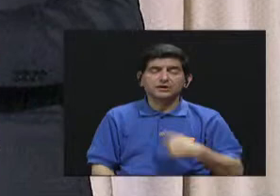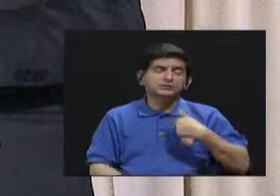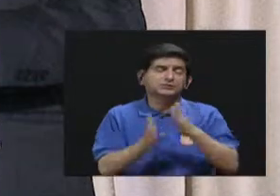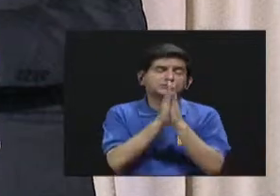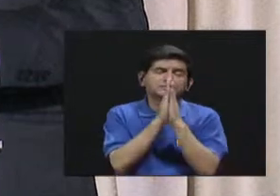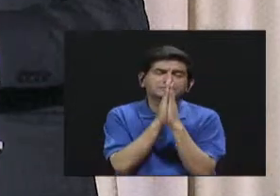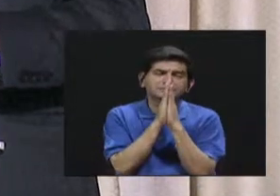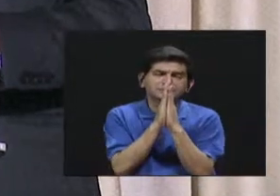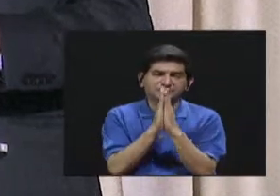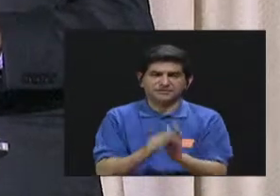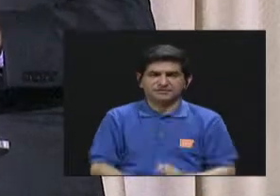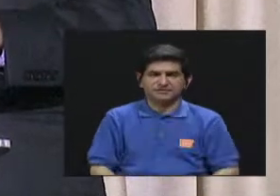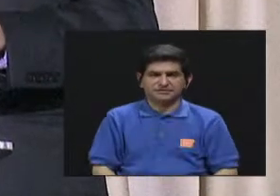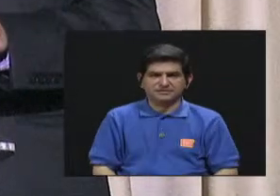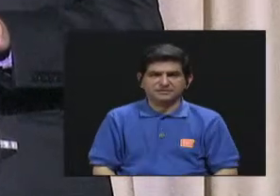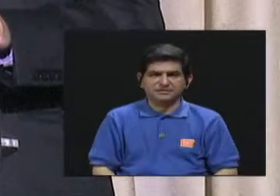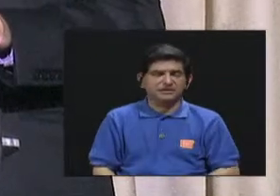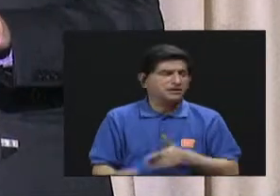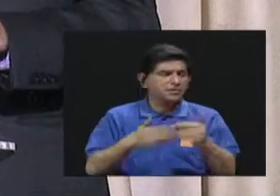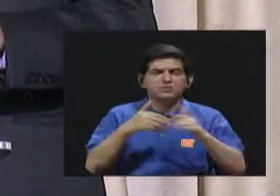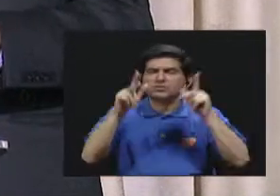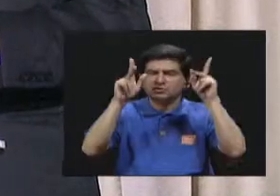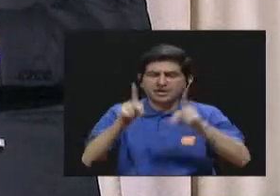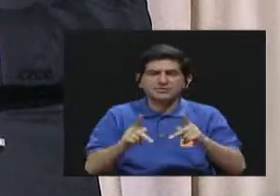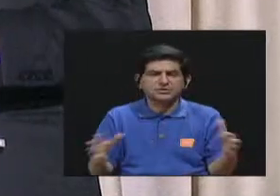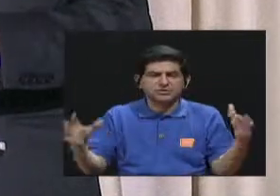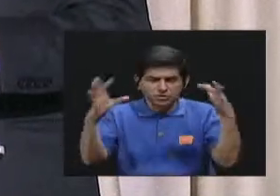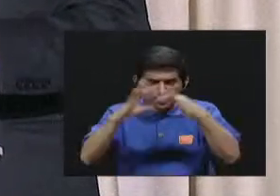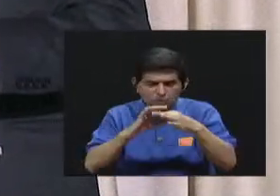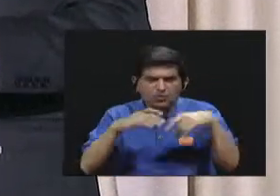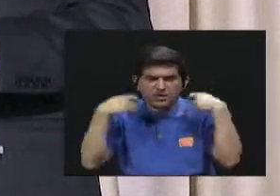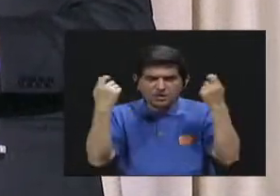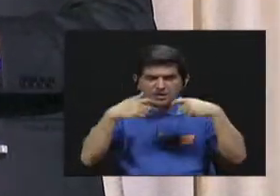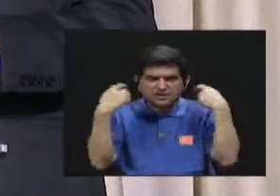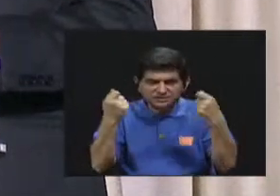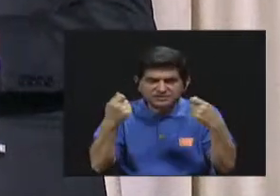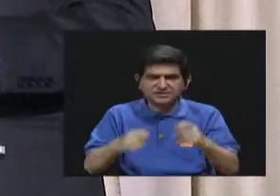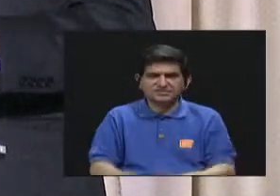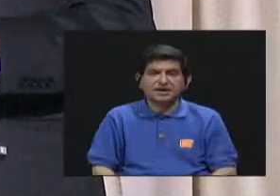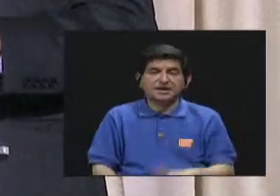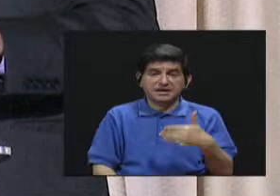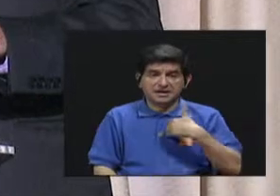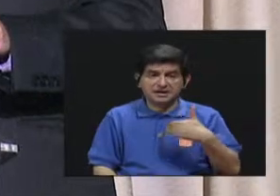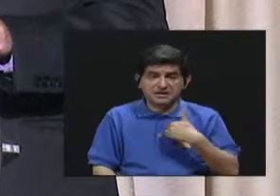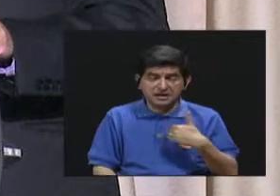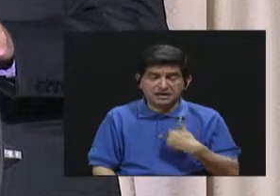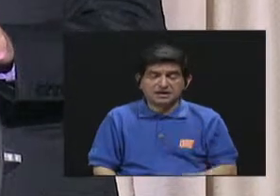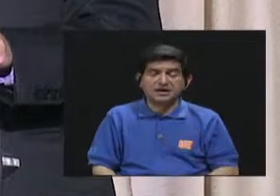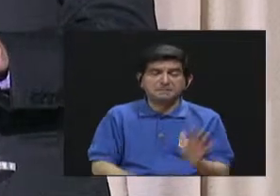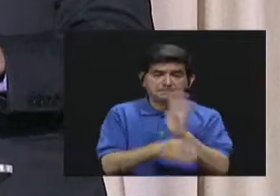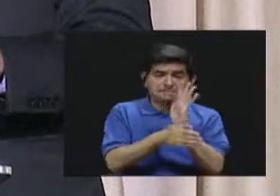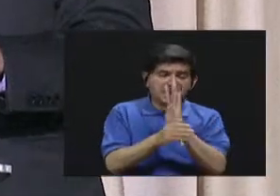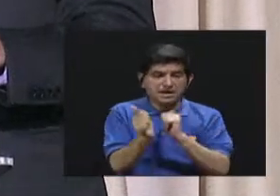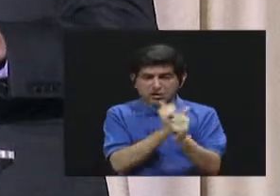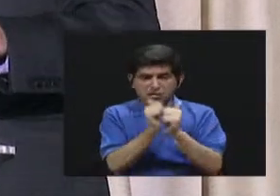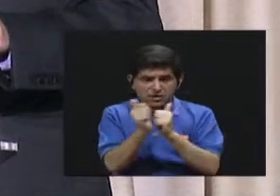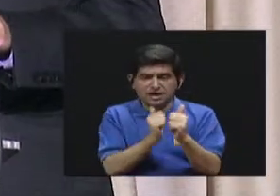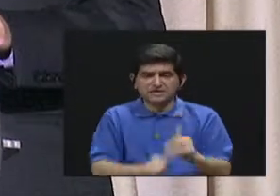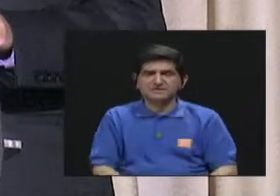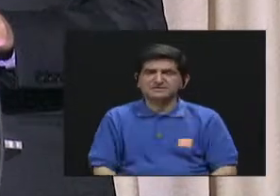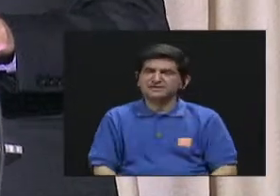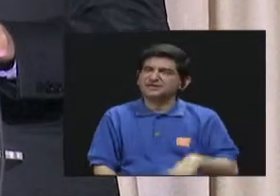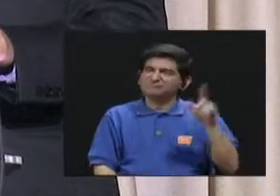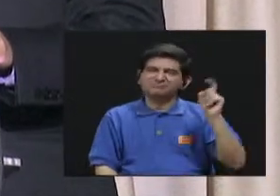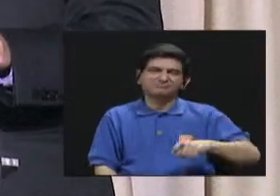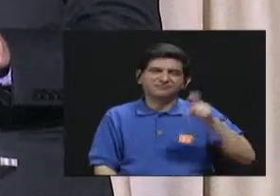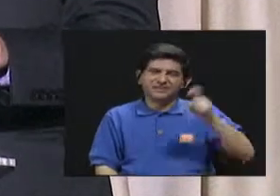a cualquier persona que estuviera vinculada con el festival que tuviera películas en competencia, que tenían que